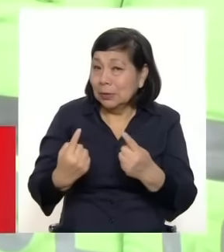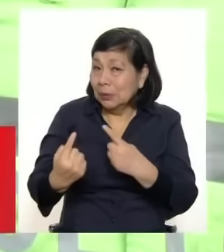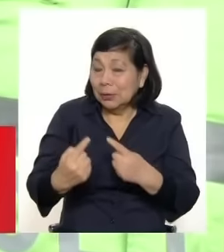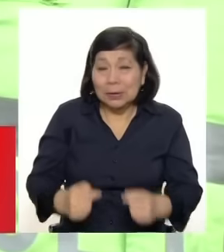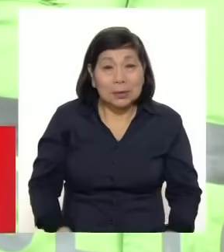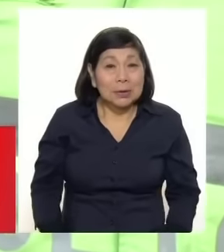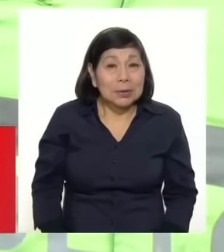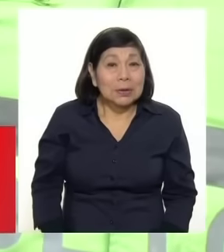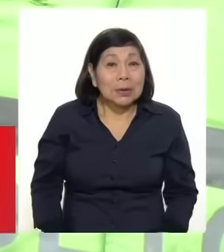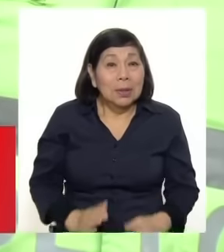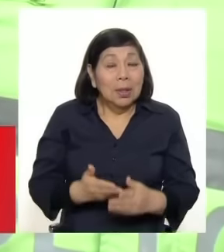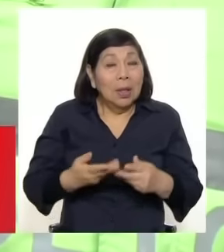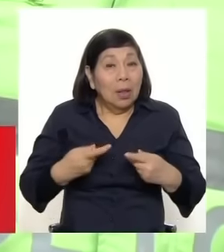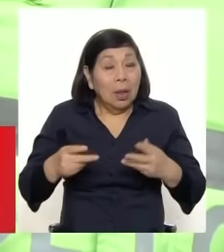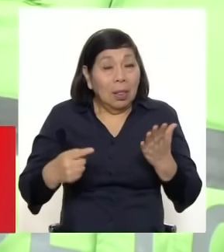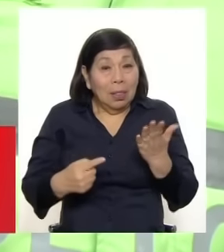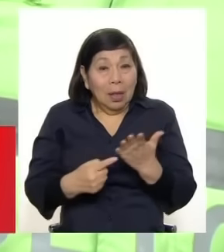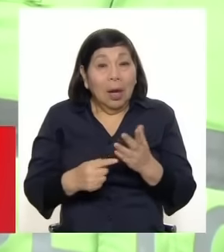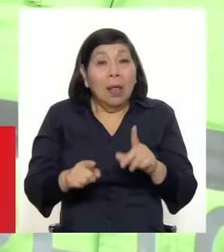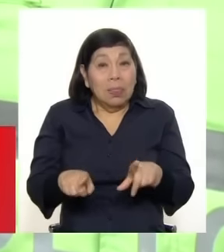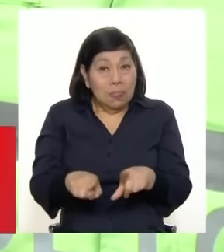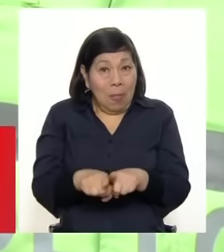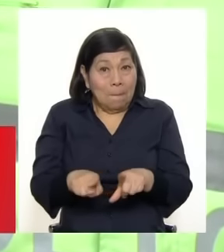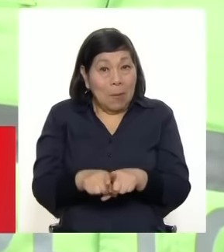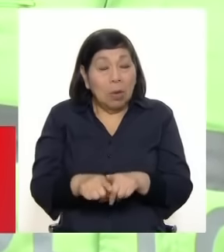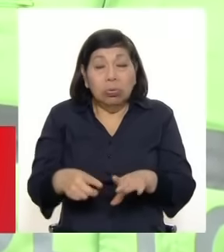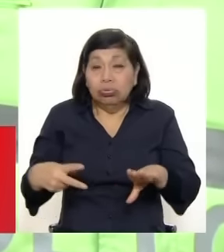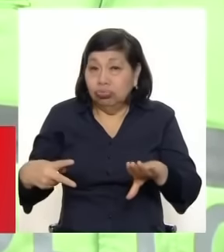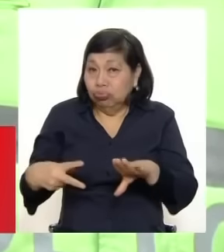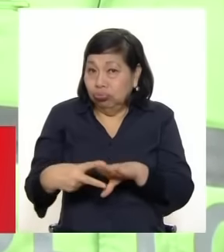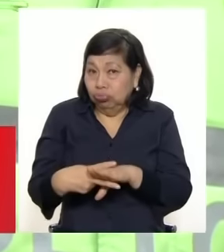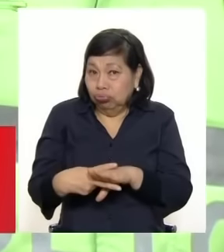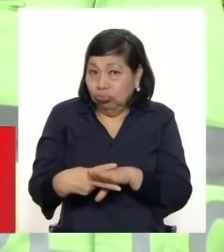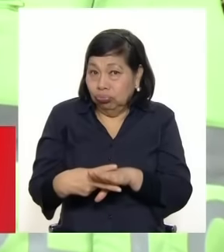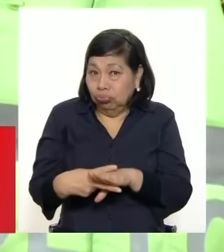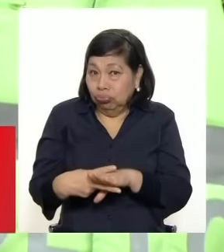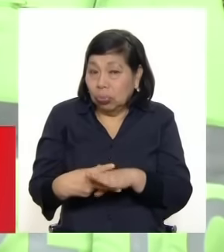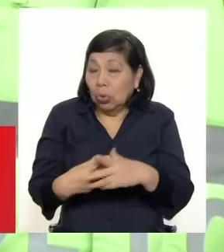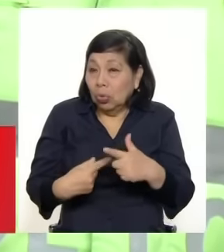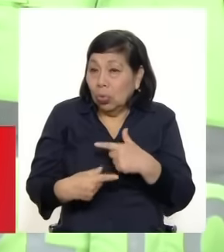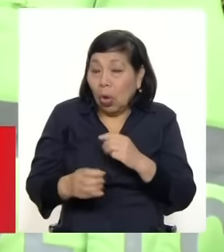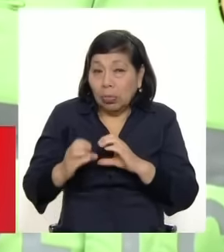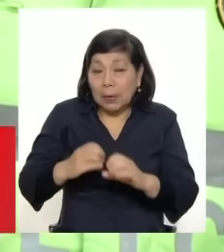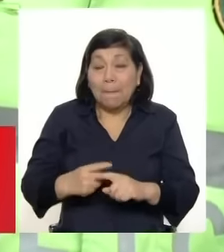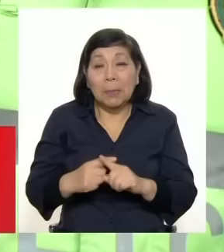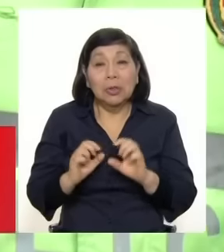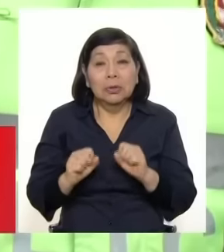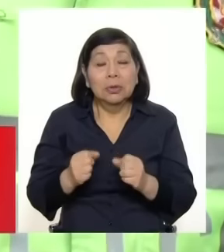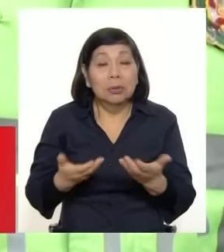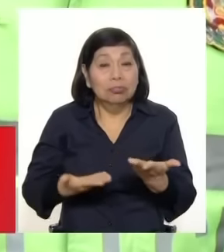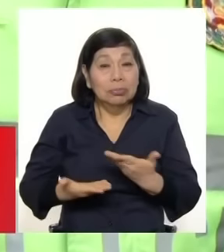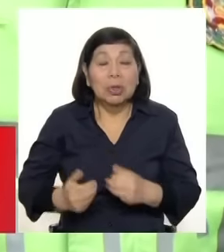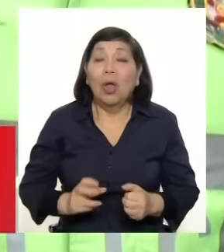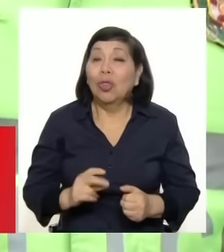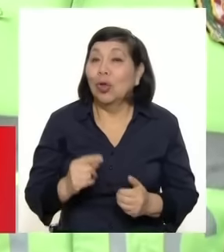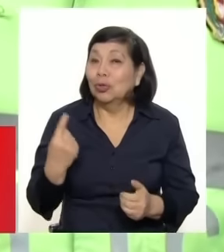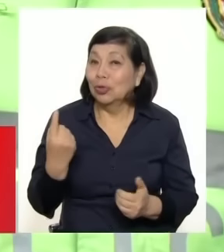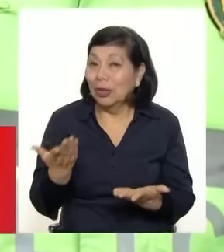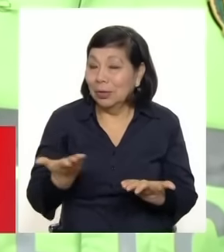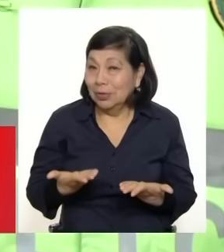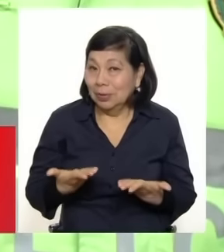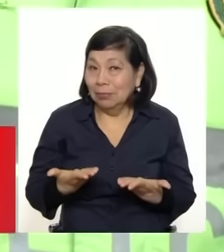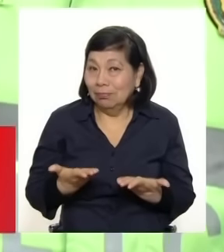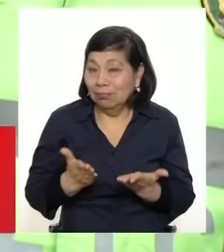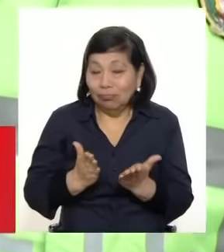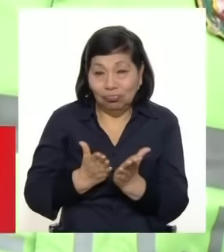viceversa a través de medios tecnológicos, también tenemos que cortar esas correas de transmisión de comunicaciones. Por eso que el operativo no solamente se